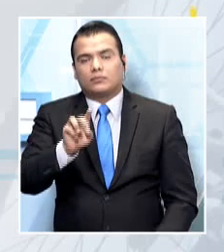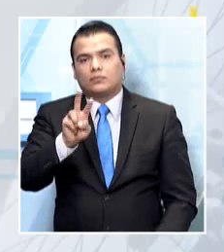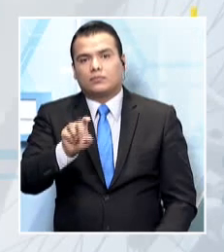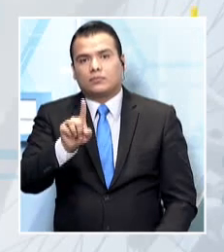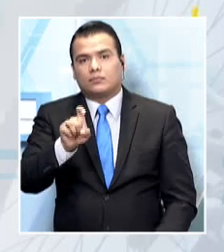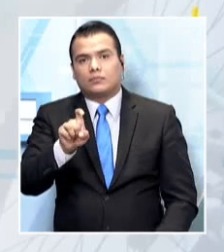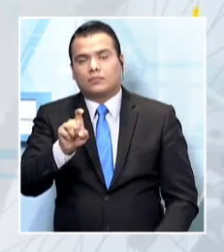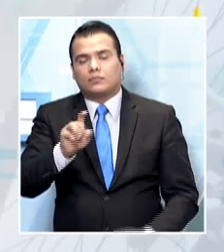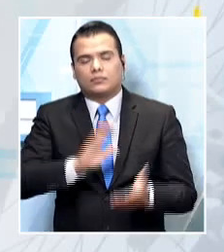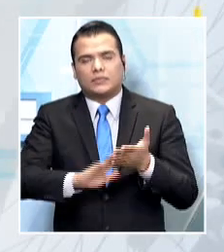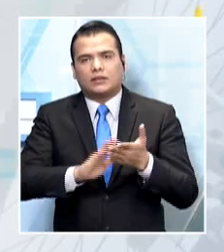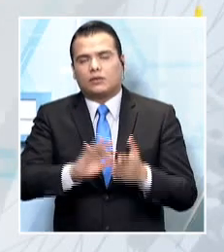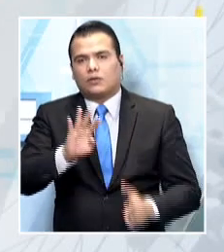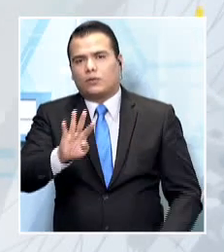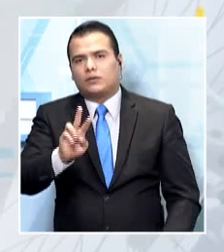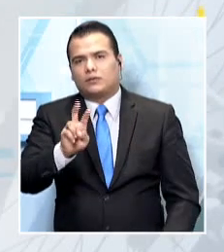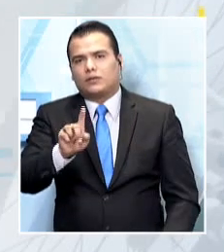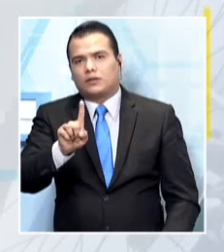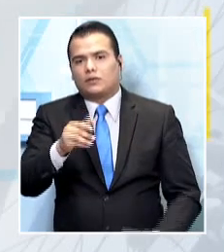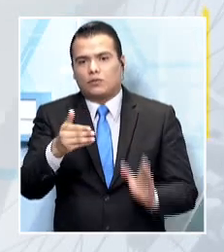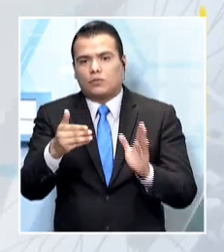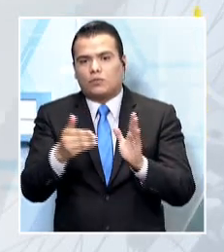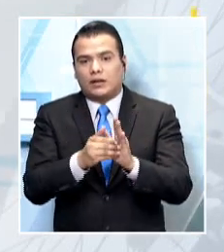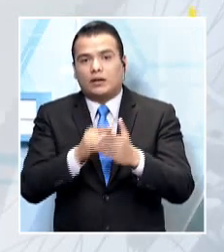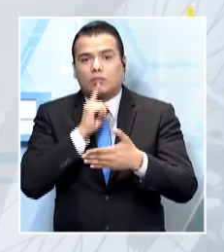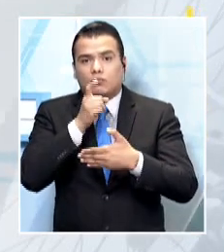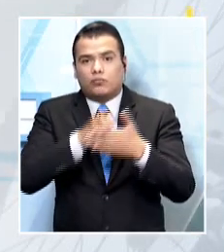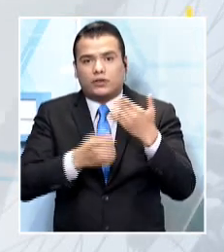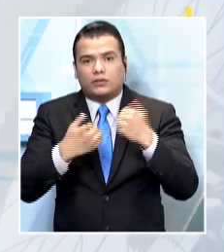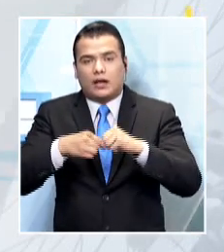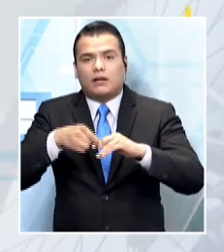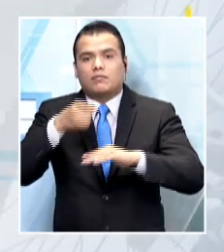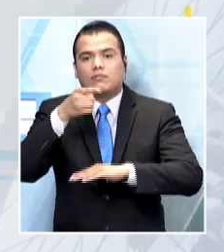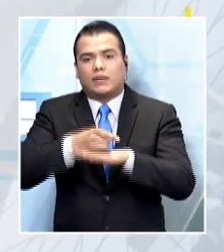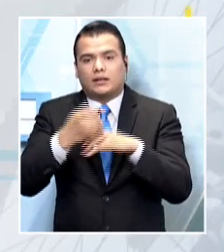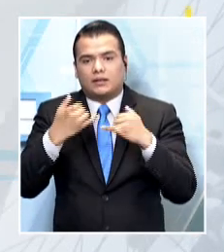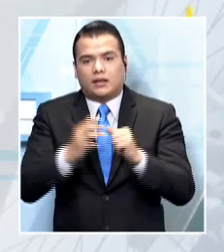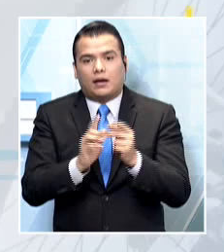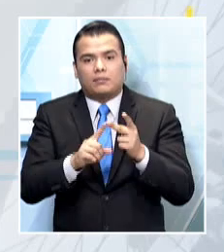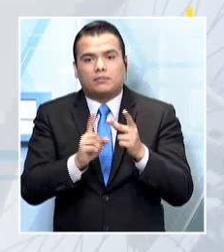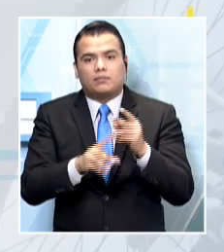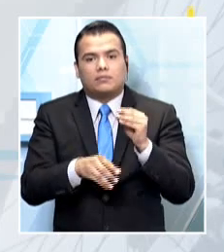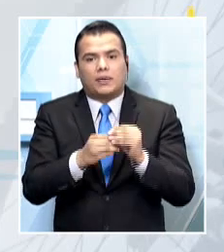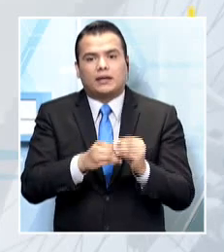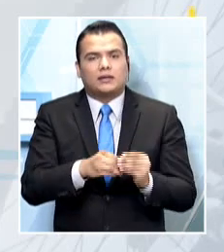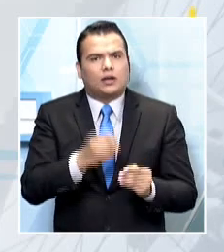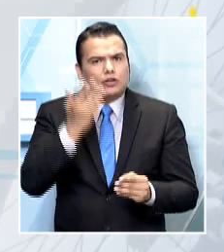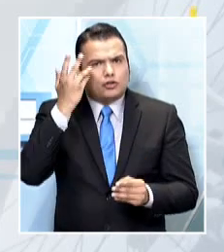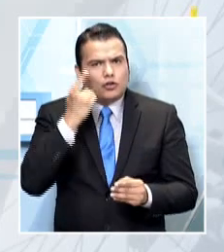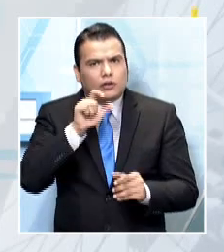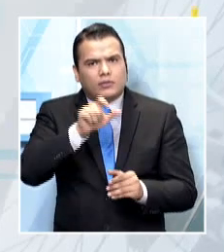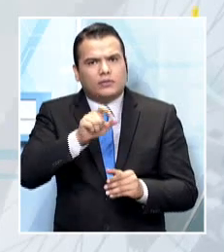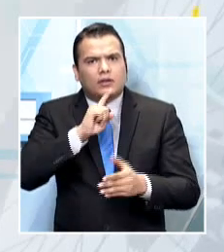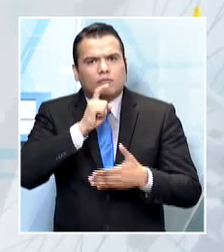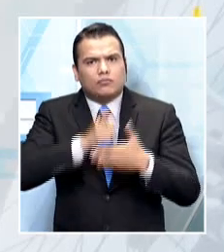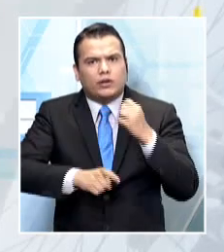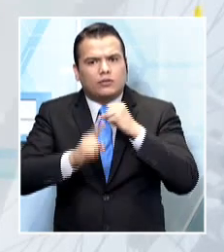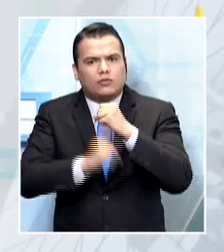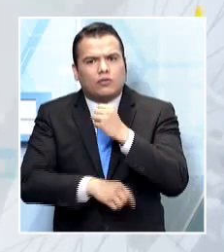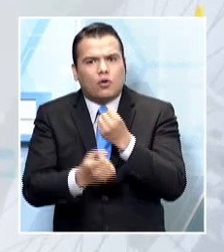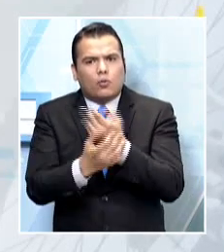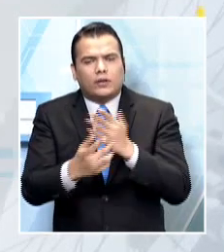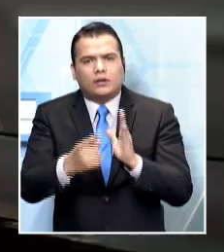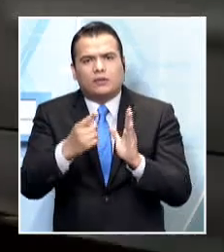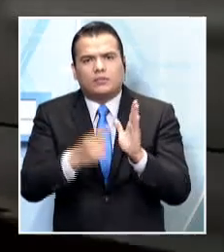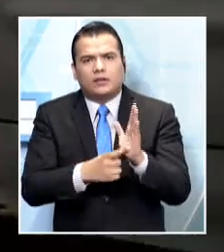471.251 notificaciones por infracciones de tránsito. Es decir, que en promedio cada día fueron sancionados 1.280 conductores por no respetar las